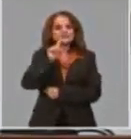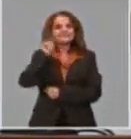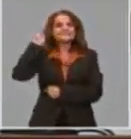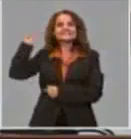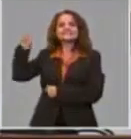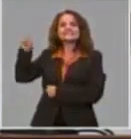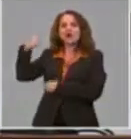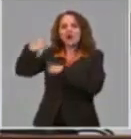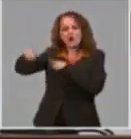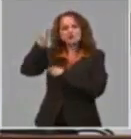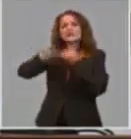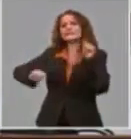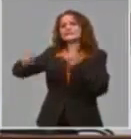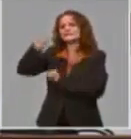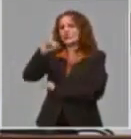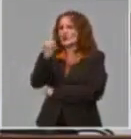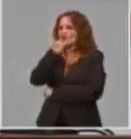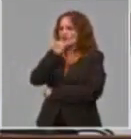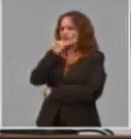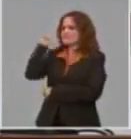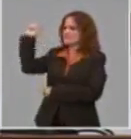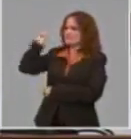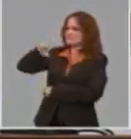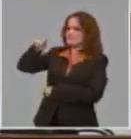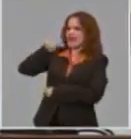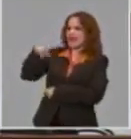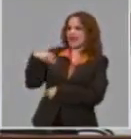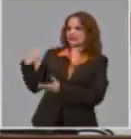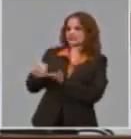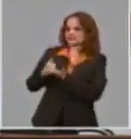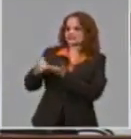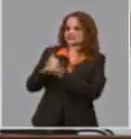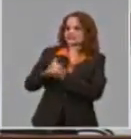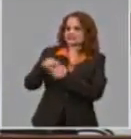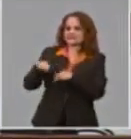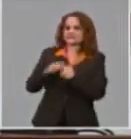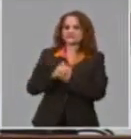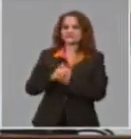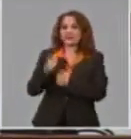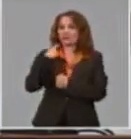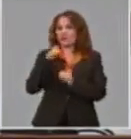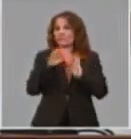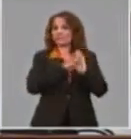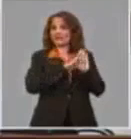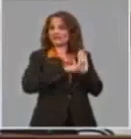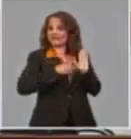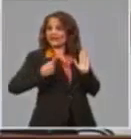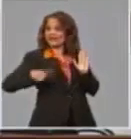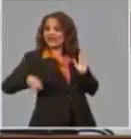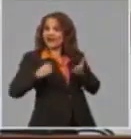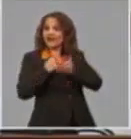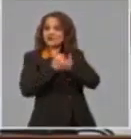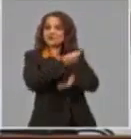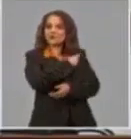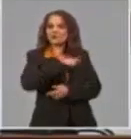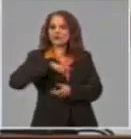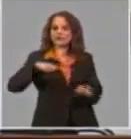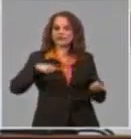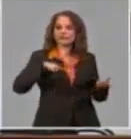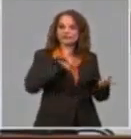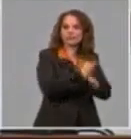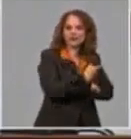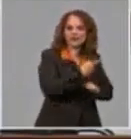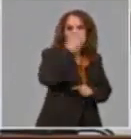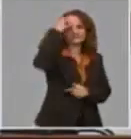que entonces vuelven a atacar, cada vez que sale una medida vuelven a atacar de la manera esta y como denunciamos en días anteriores aquí